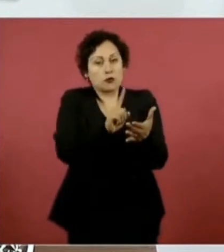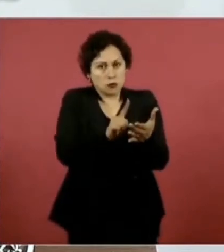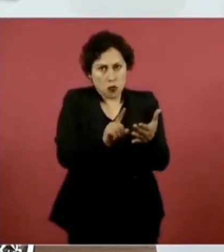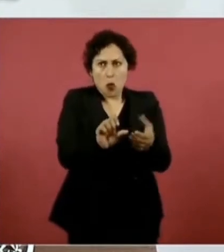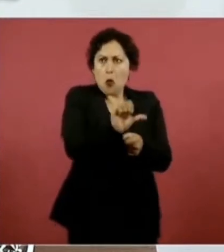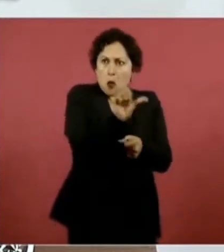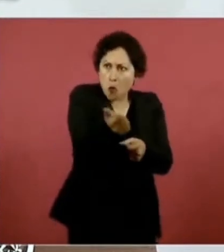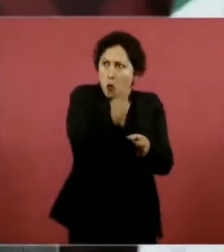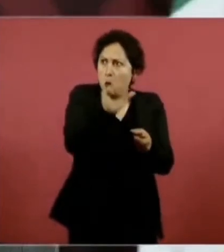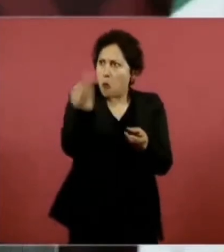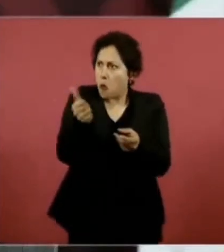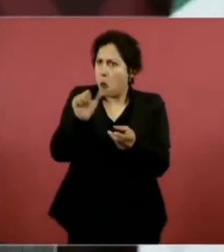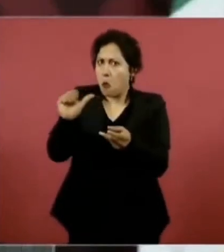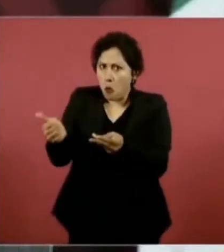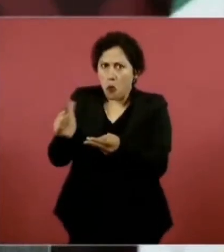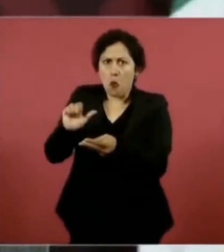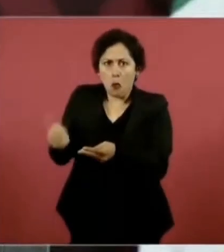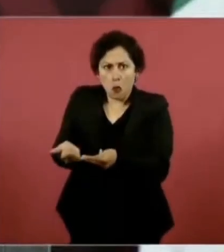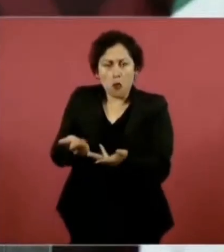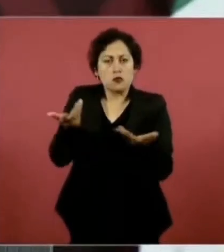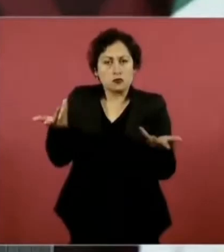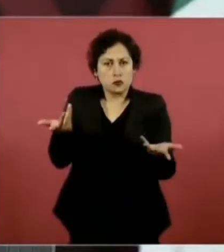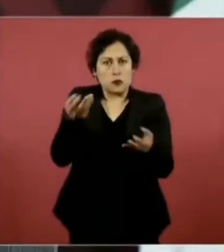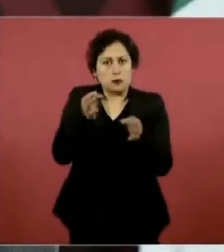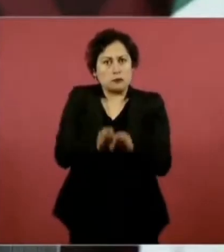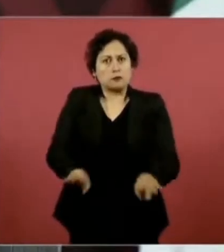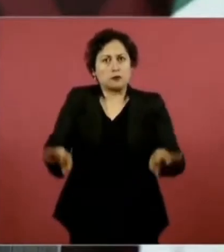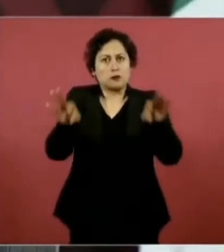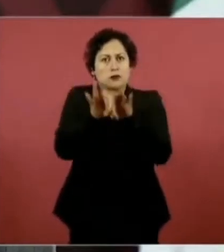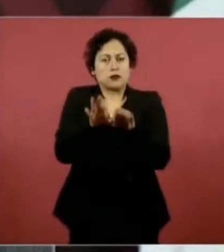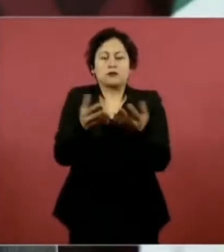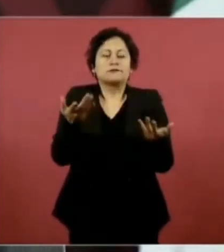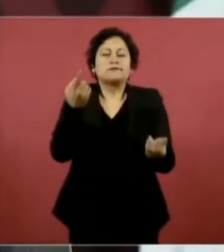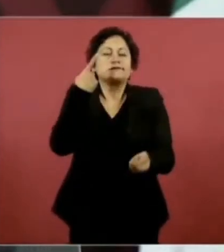Es como si en un pueblo